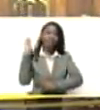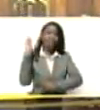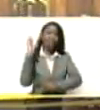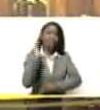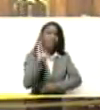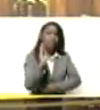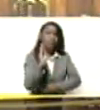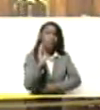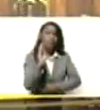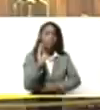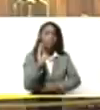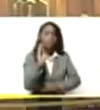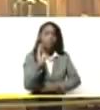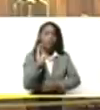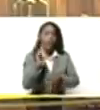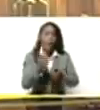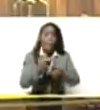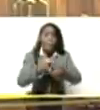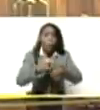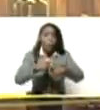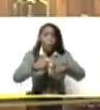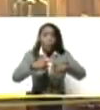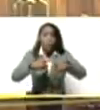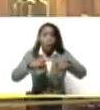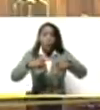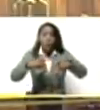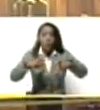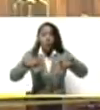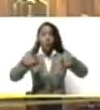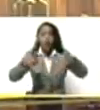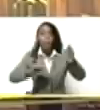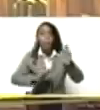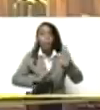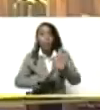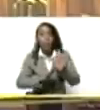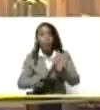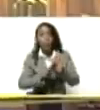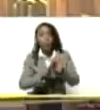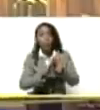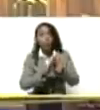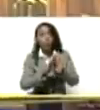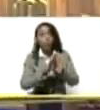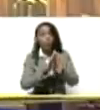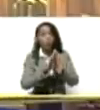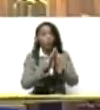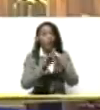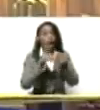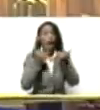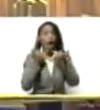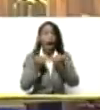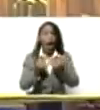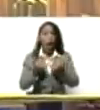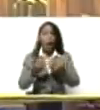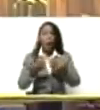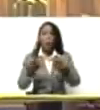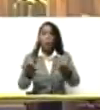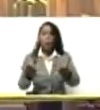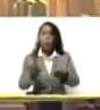la producción de los clubs en venezuela nosotros